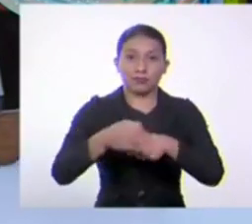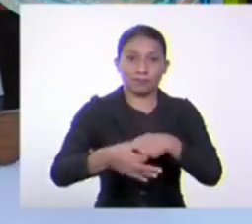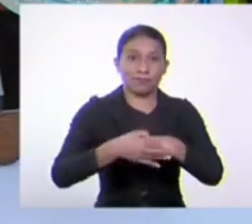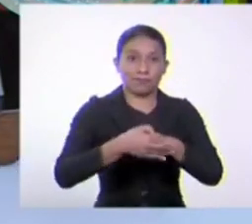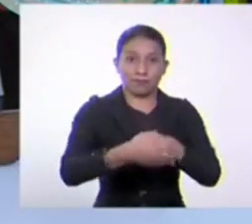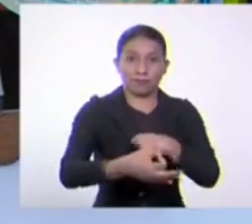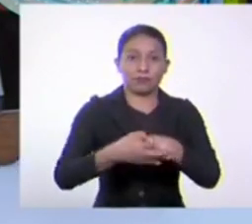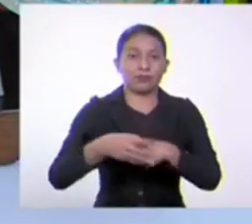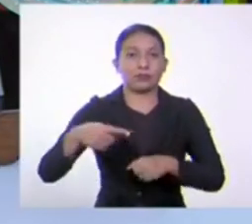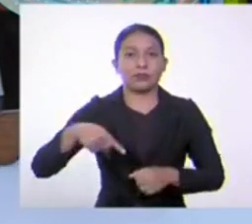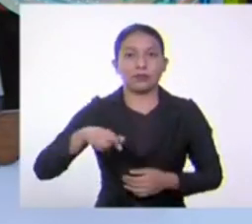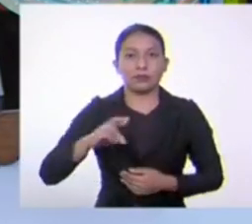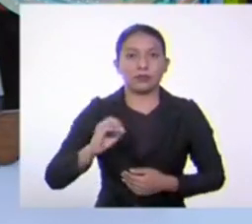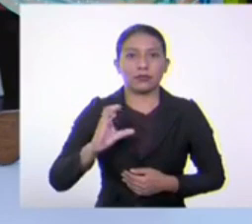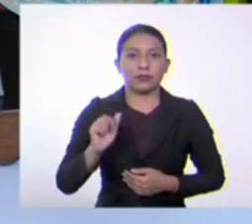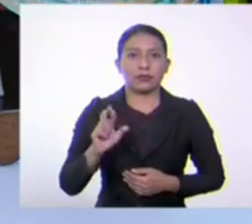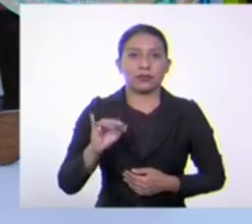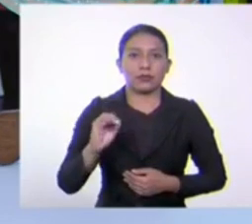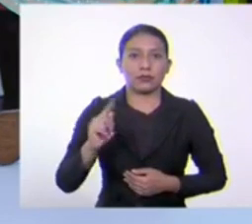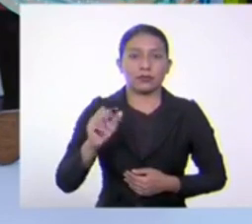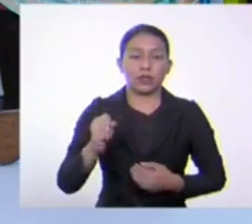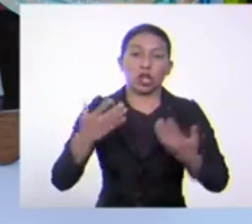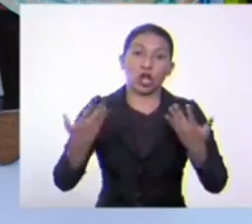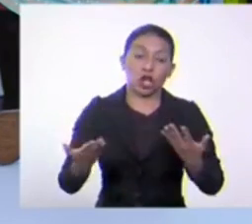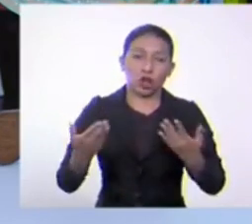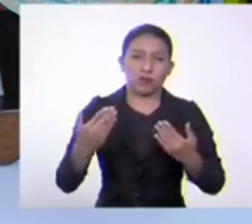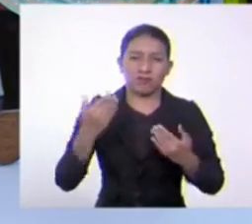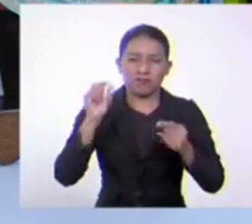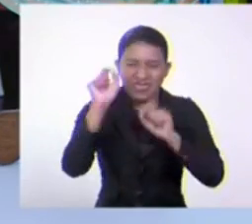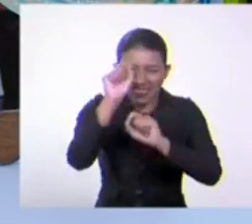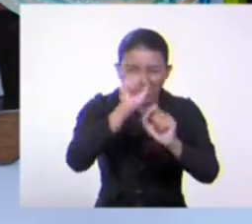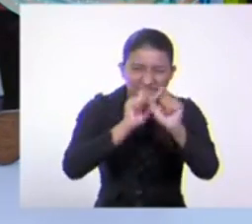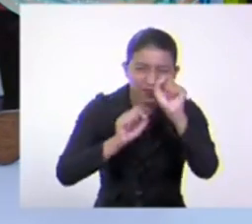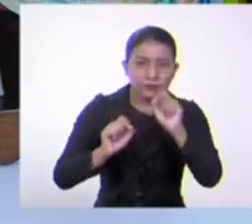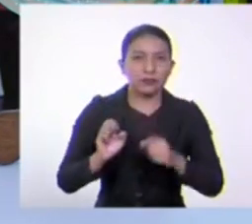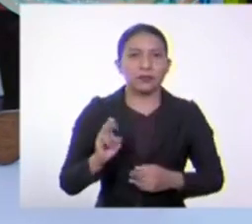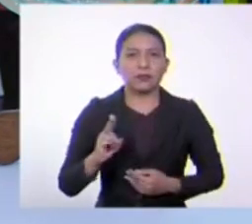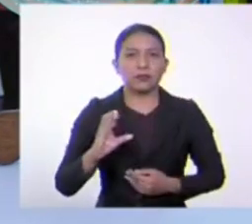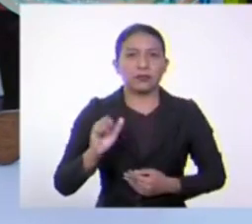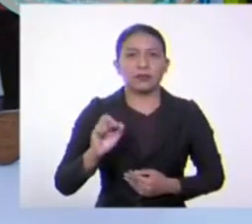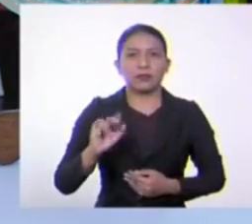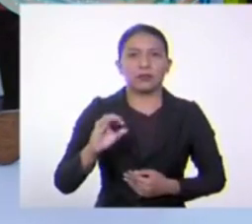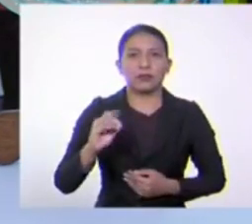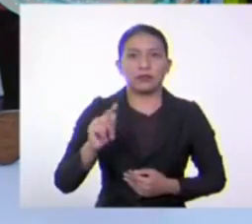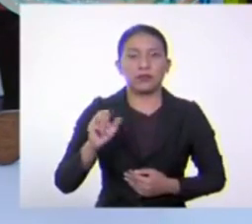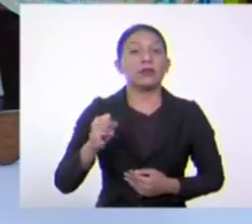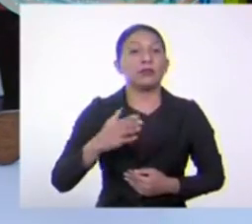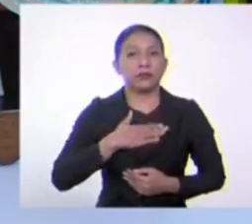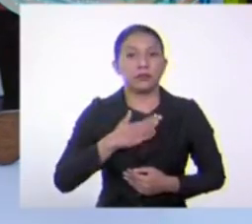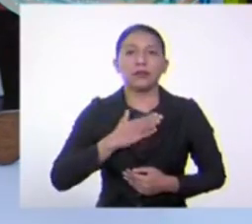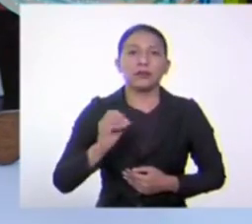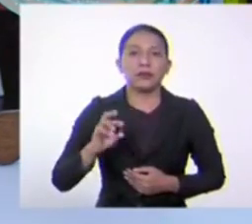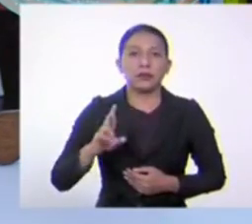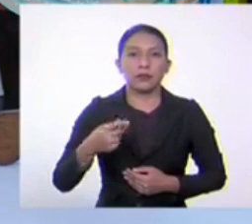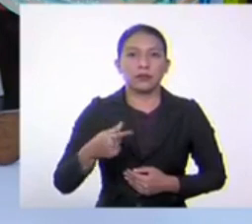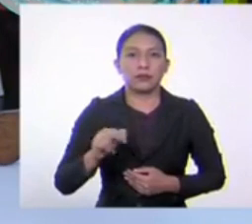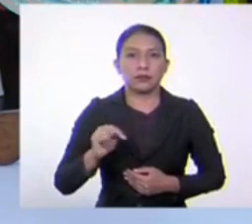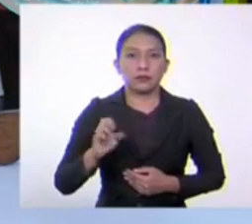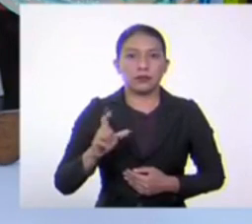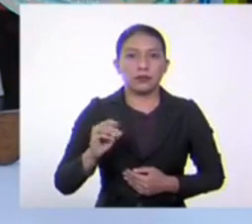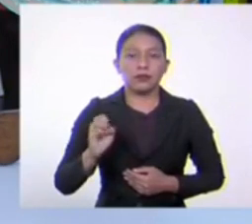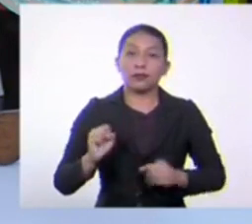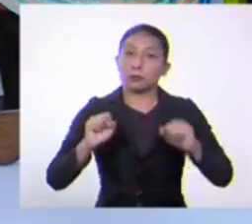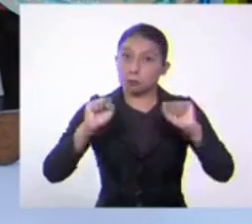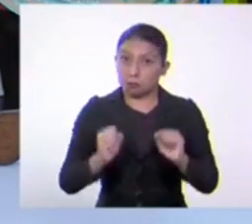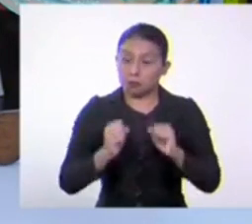las procariotas como las bacterias y las eucariotas, que son las que contienen los organelos, podemos